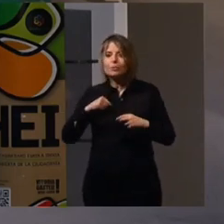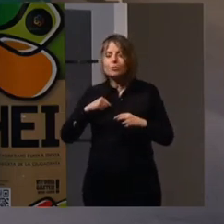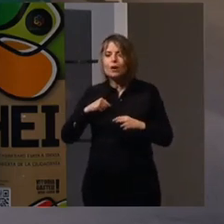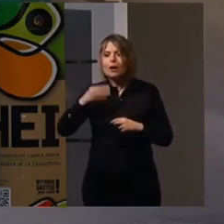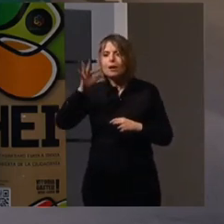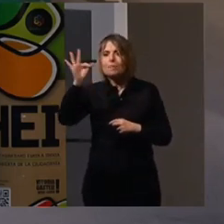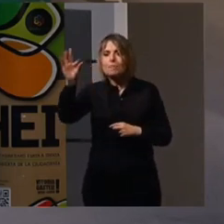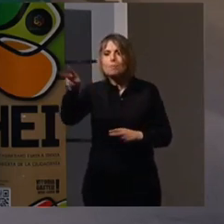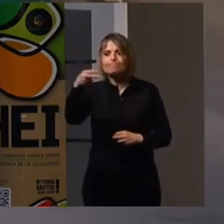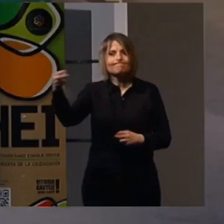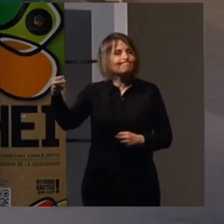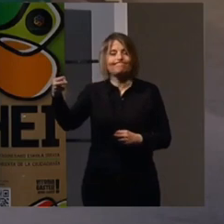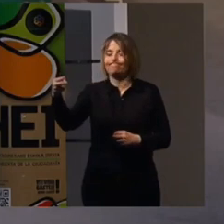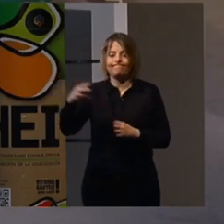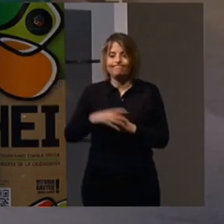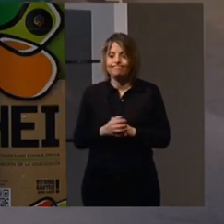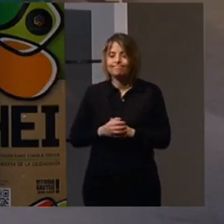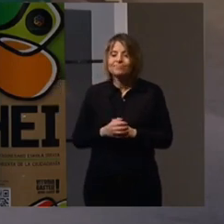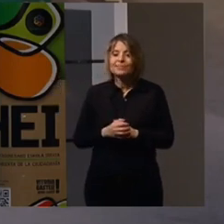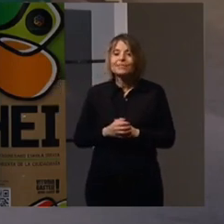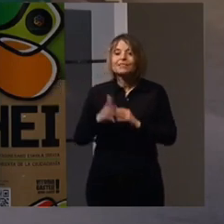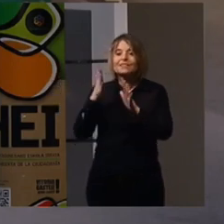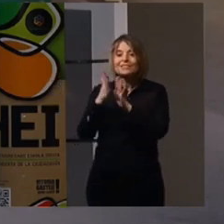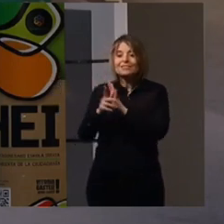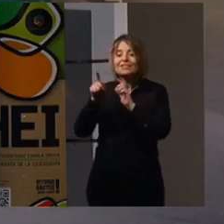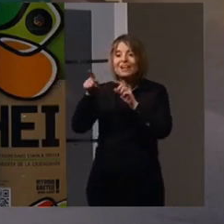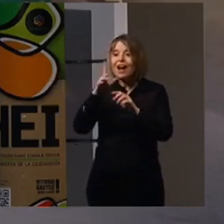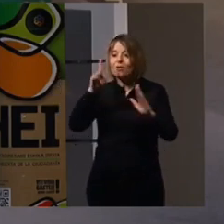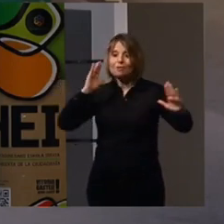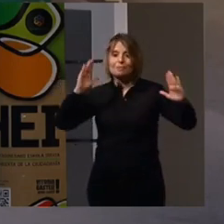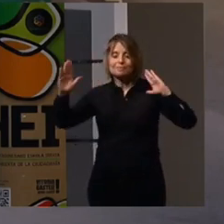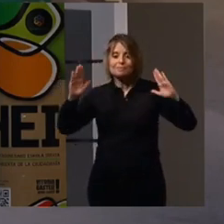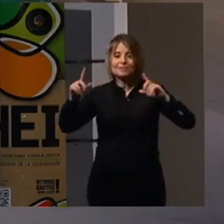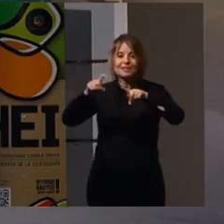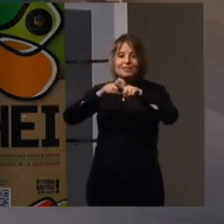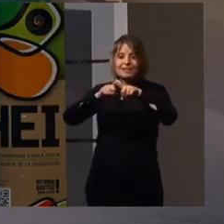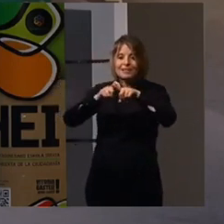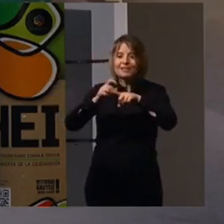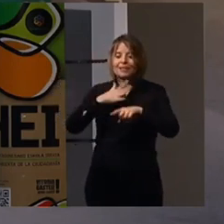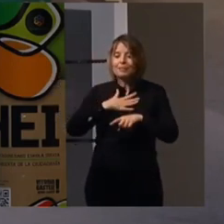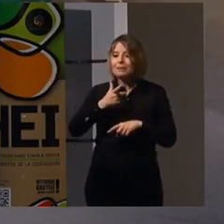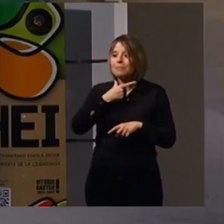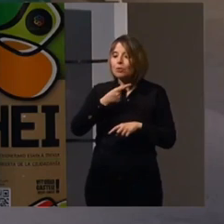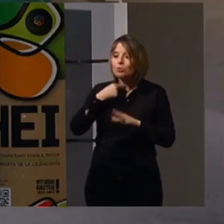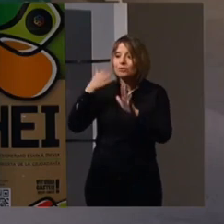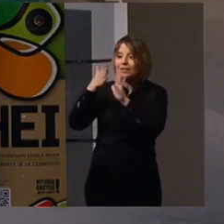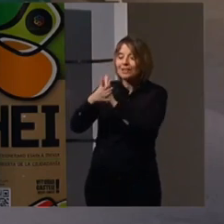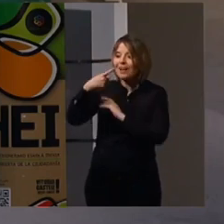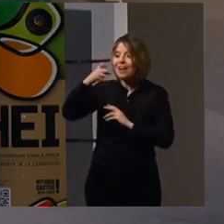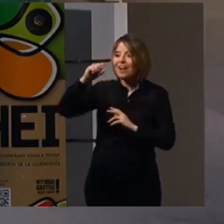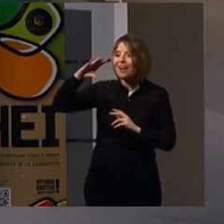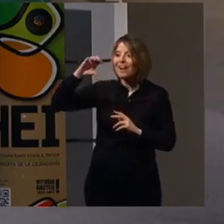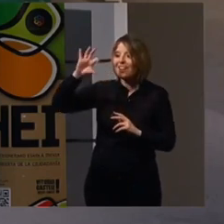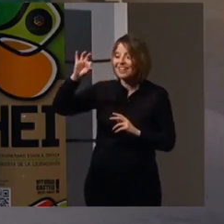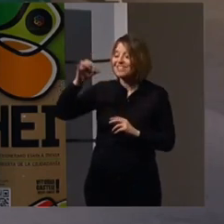va a ir bien. A la vez, otra cosa que marca una característica de este momento histórico, me gusta mucho cómo lo explica Marina Garcés,